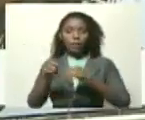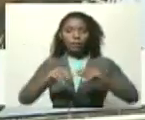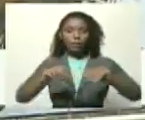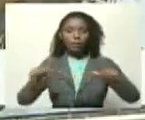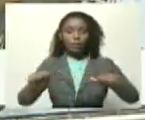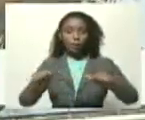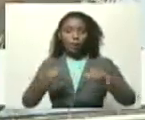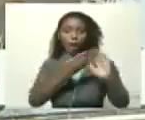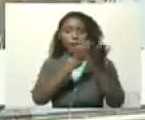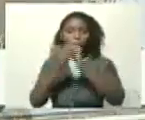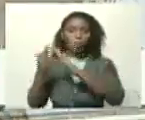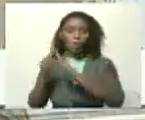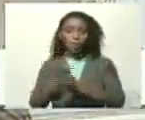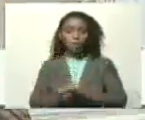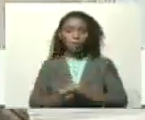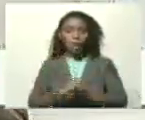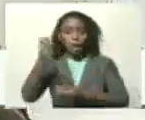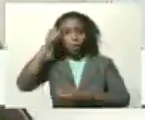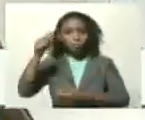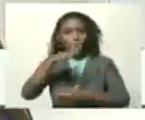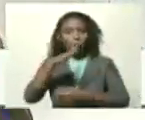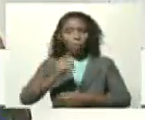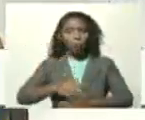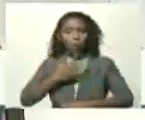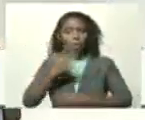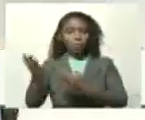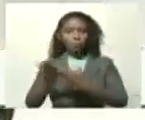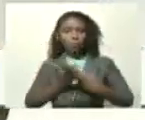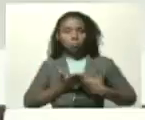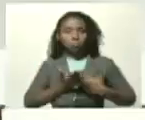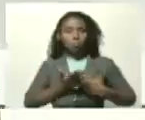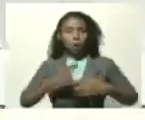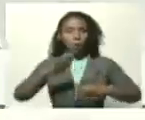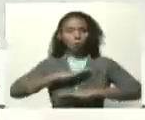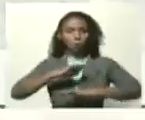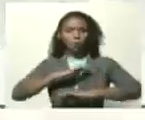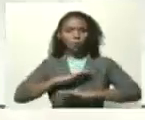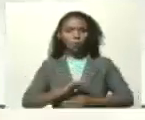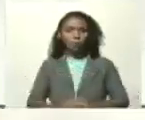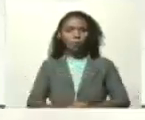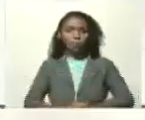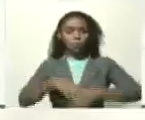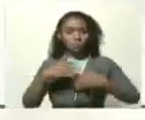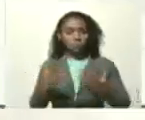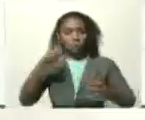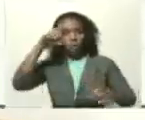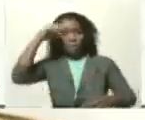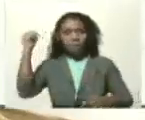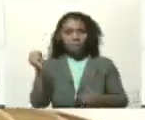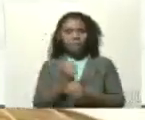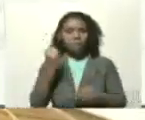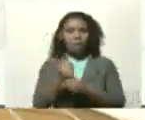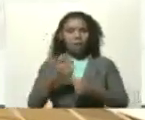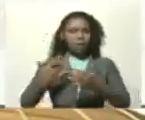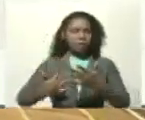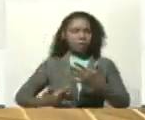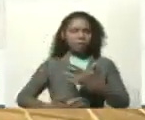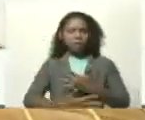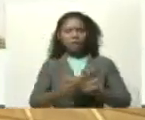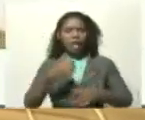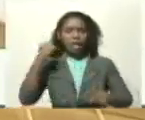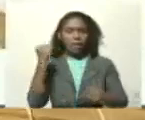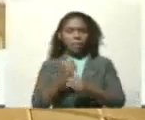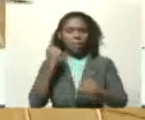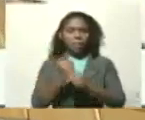la comunidad, y que el pueblo pudiera recibir los beneficios del trabajo, el arduo trabajo que desarrollan